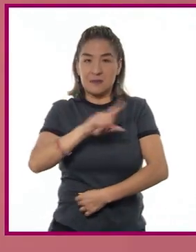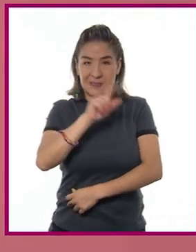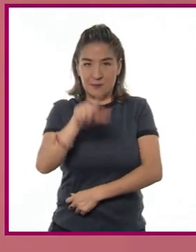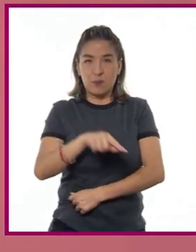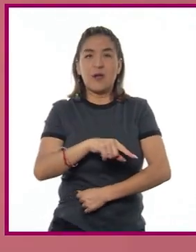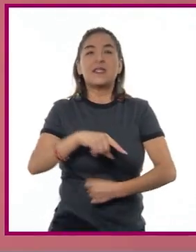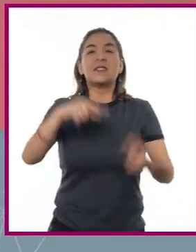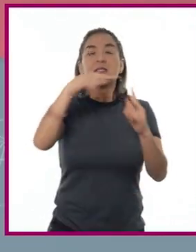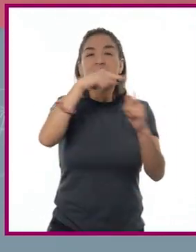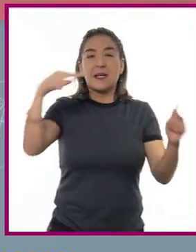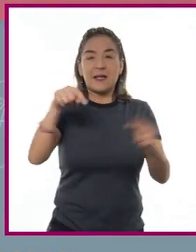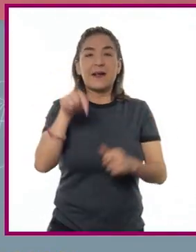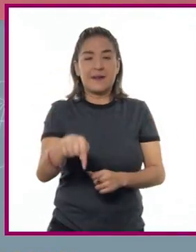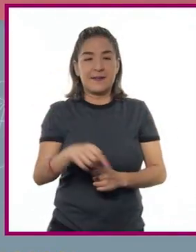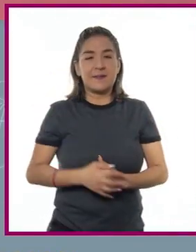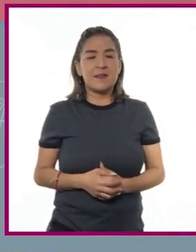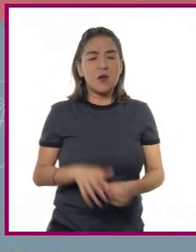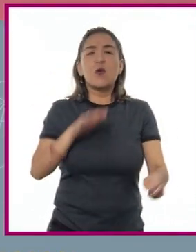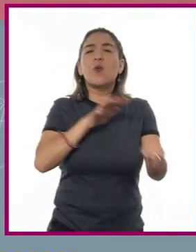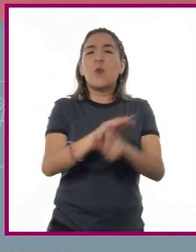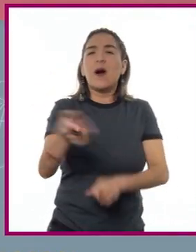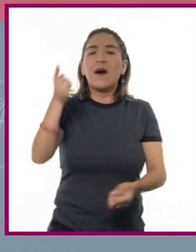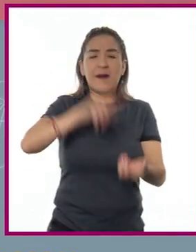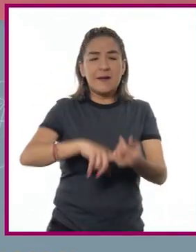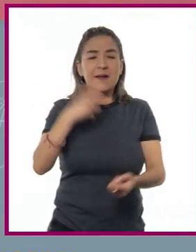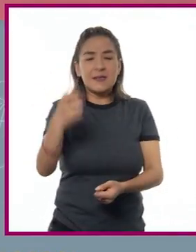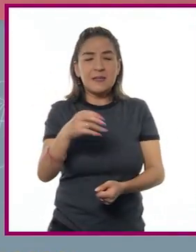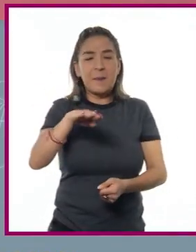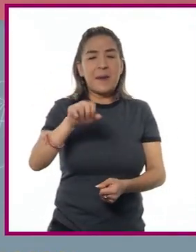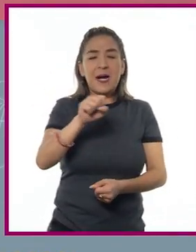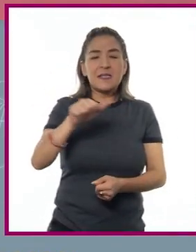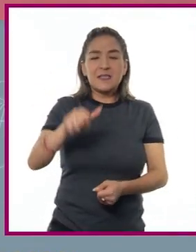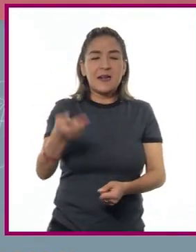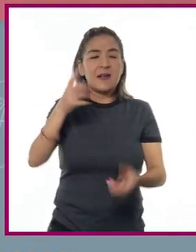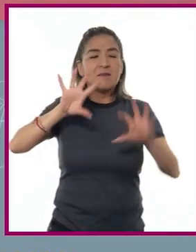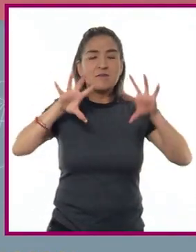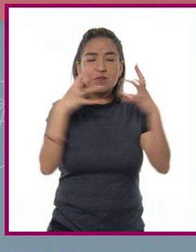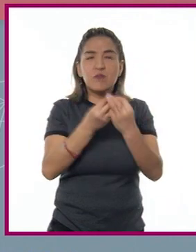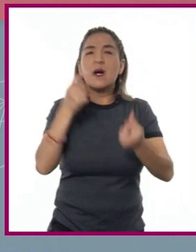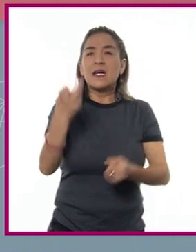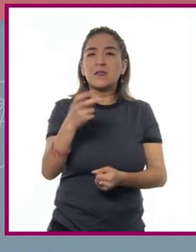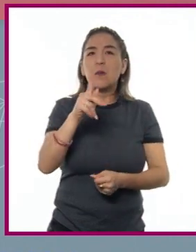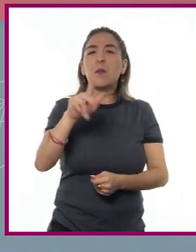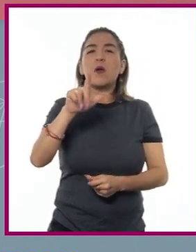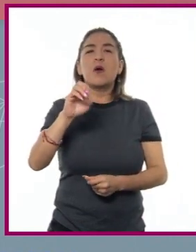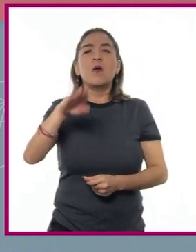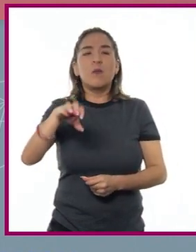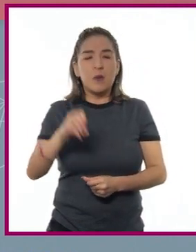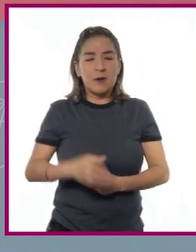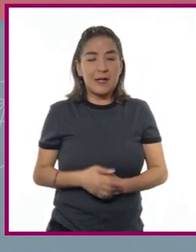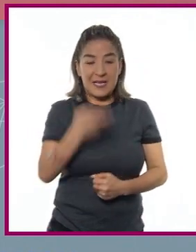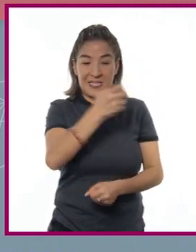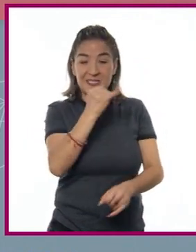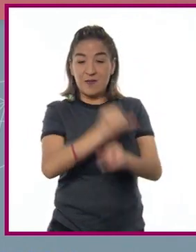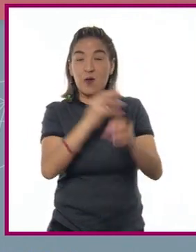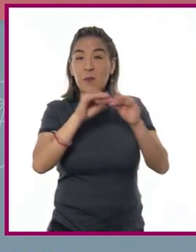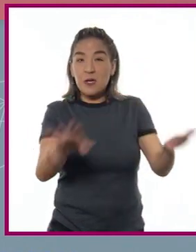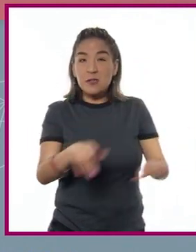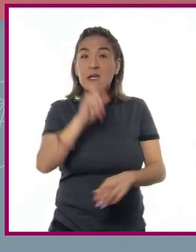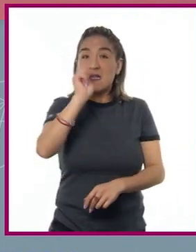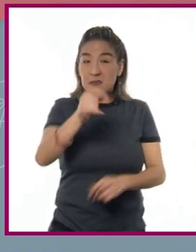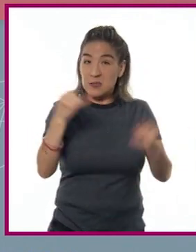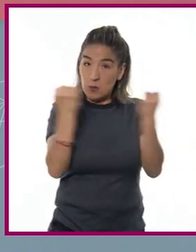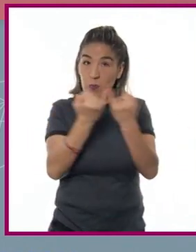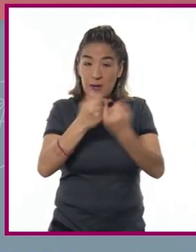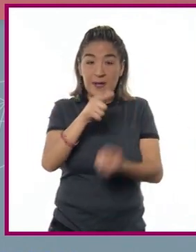para sacar el promedio. ¿Cuál sería entonces la masa atómica promedio del plomo? El dato que obtuvieron coincide con